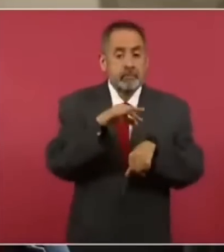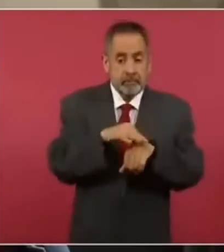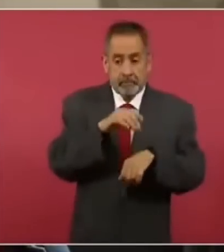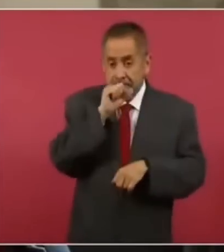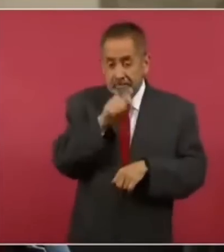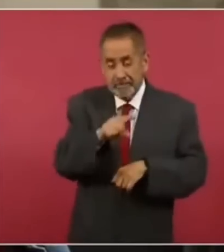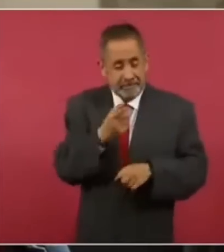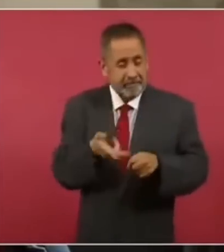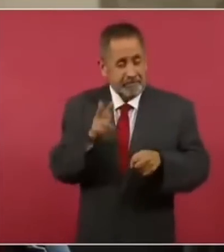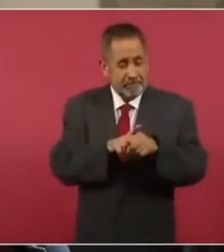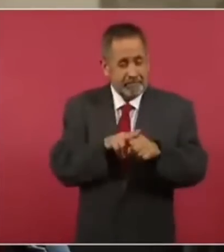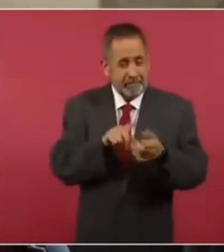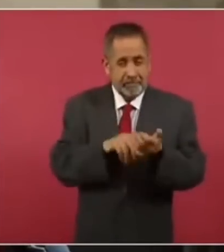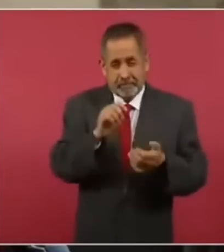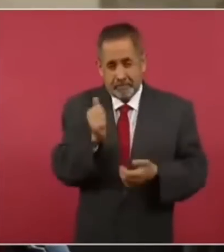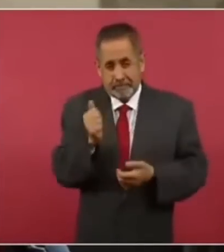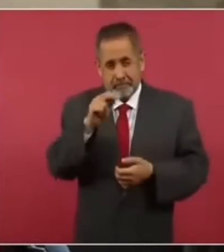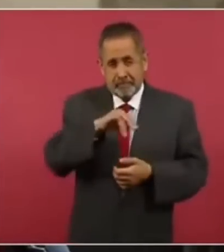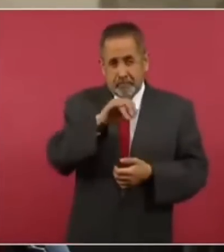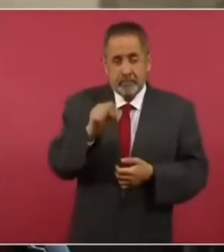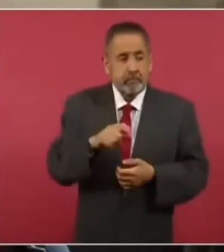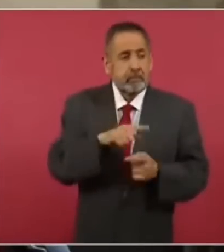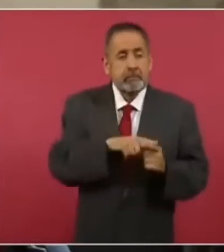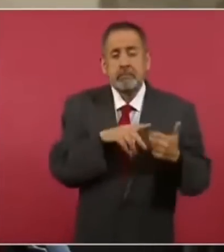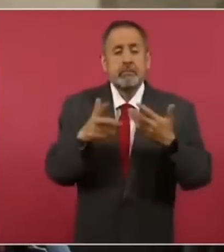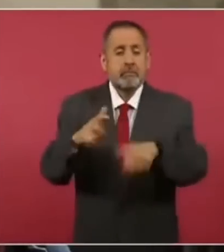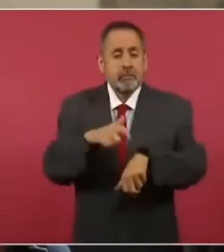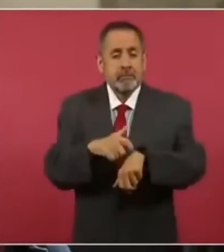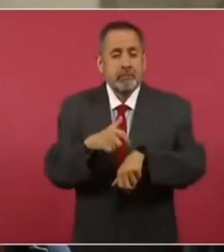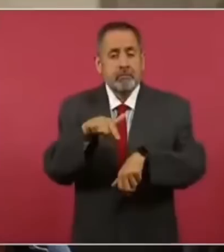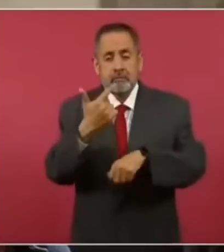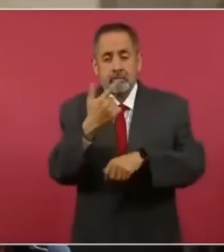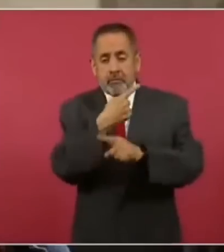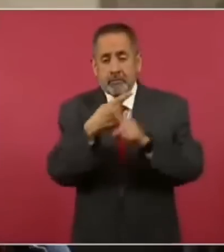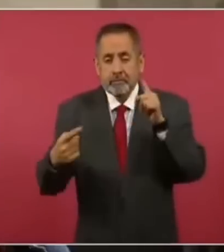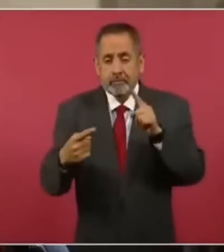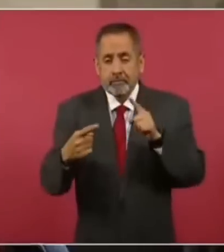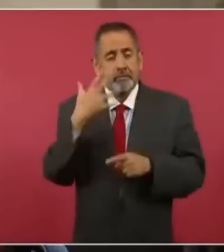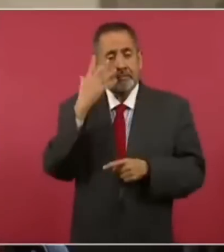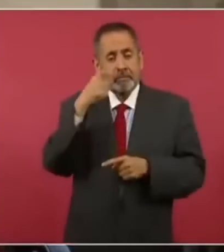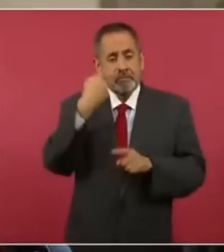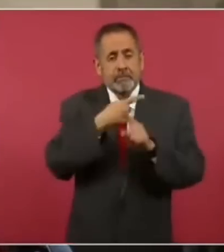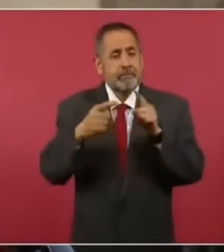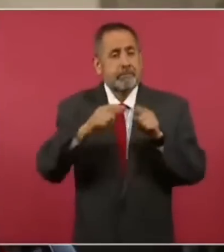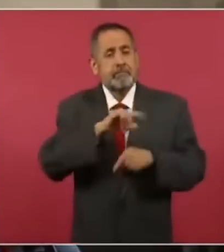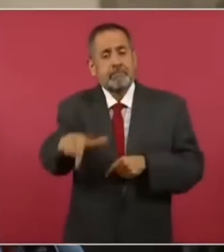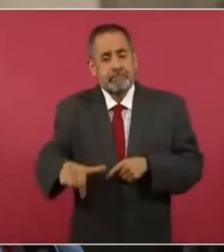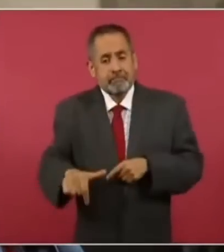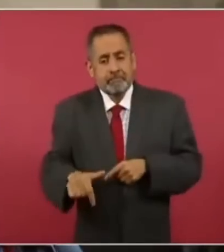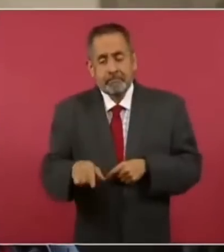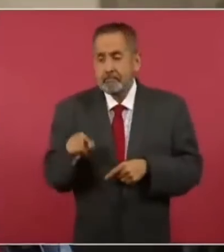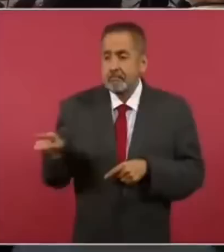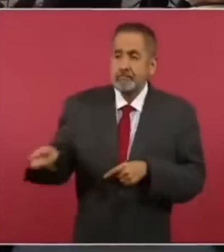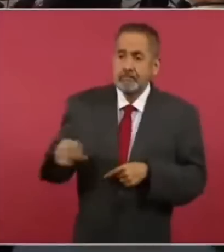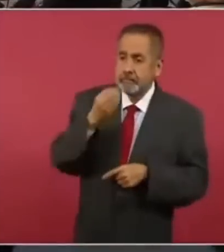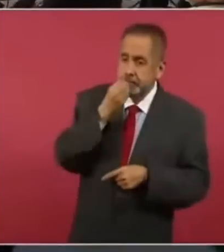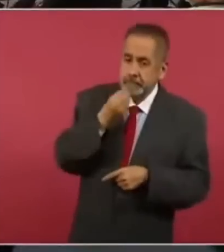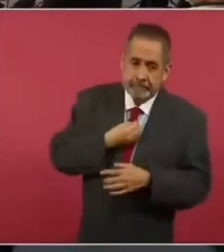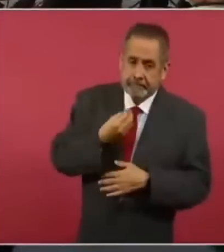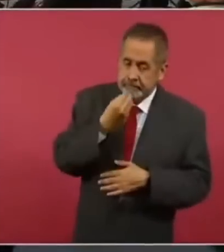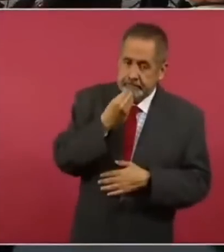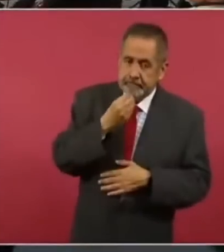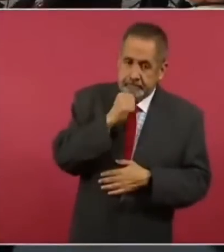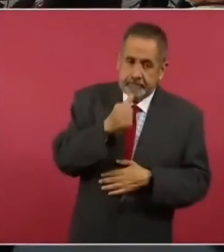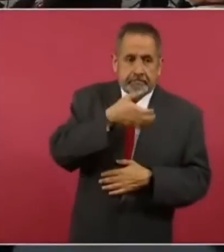esa misma clínica San José a las 12:30, 5 horas y media después, mientras él ayunaba, o sea,